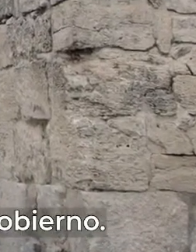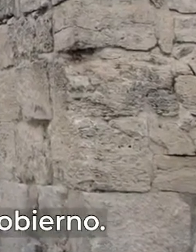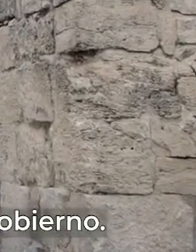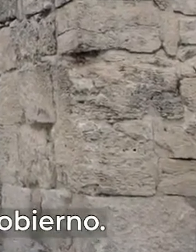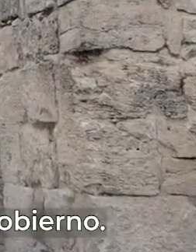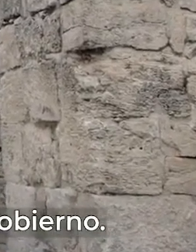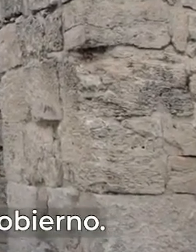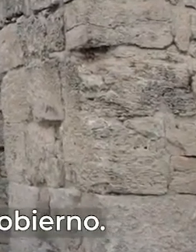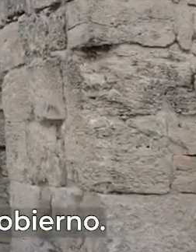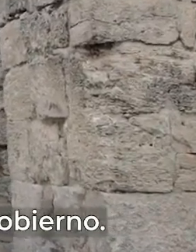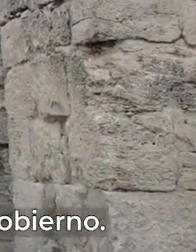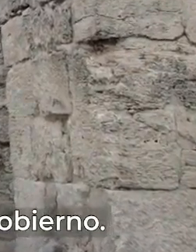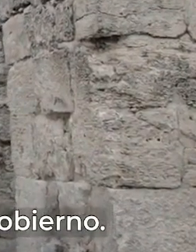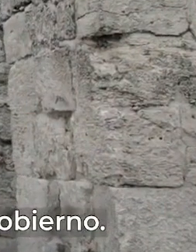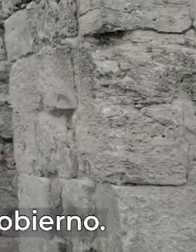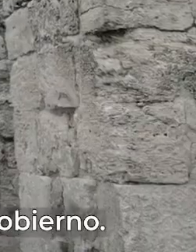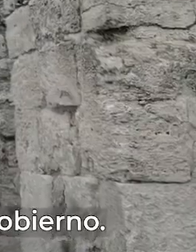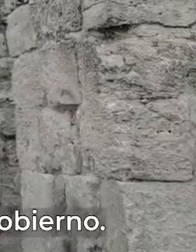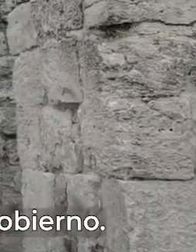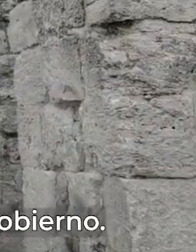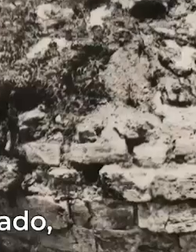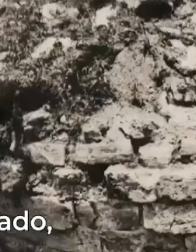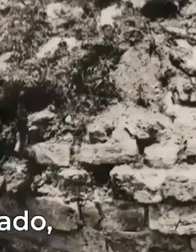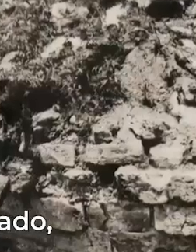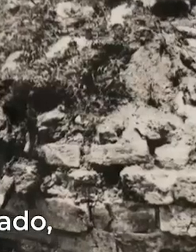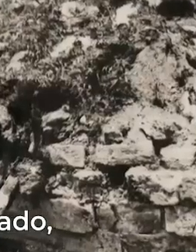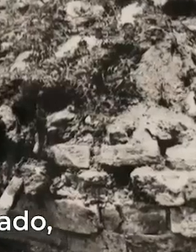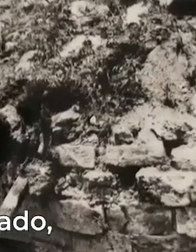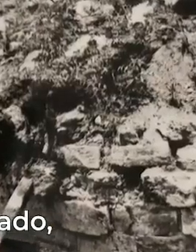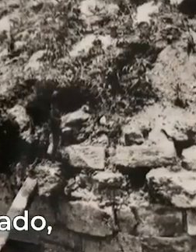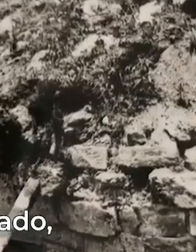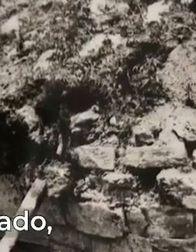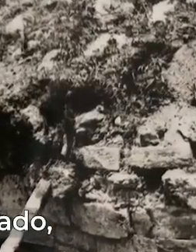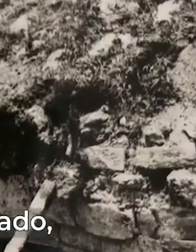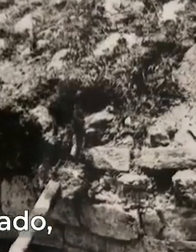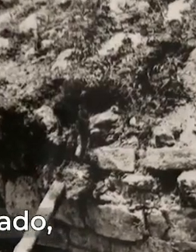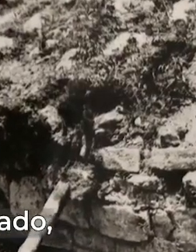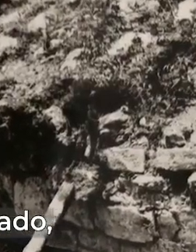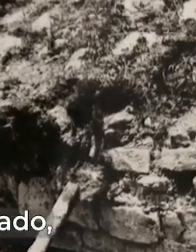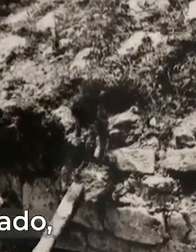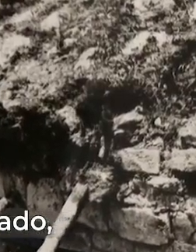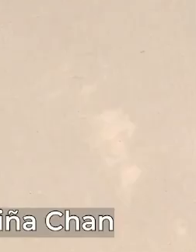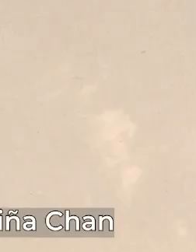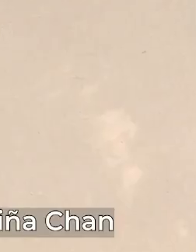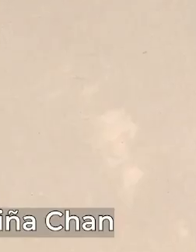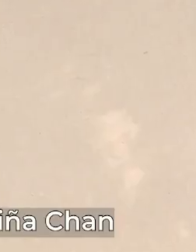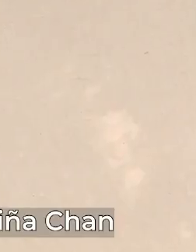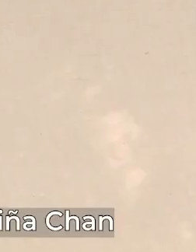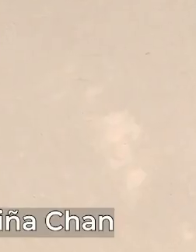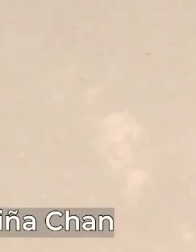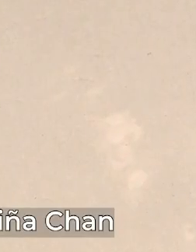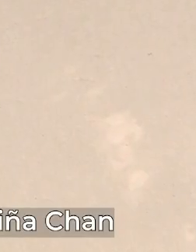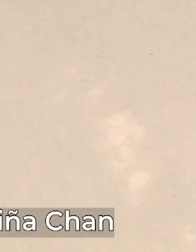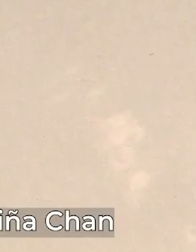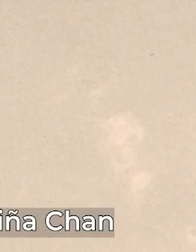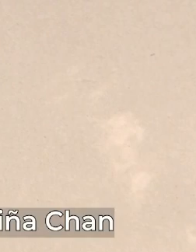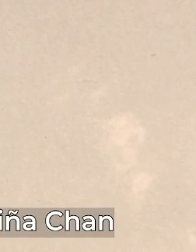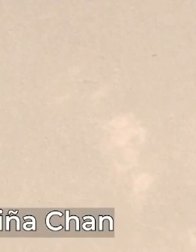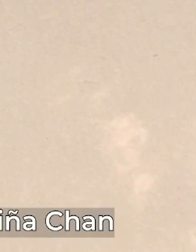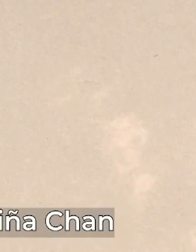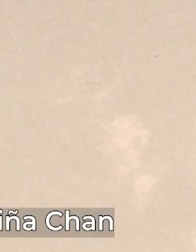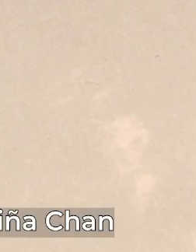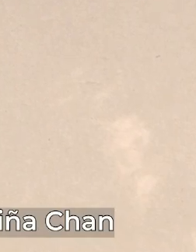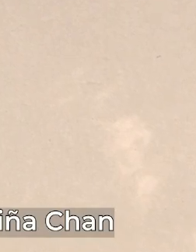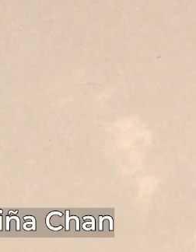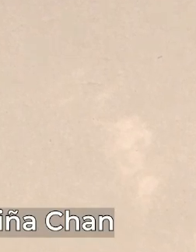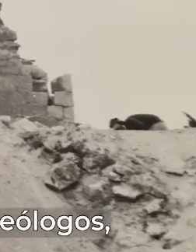funciones administrativas y de gobierno. En la década de los 80 del siglo pasado, el reconocido arqueólogo mexicano